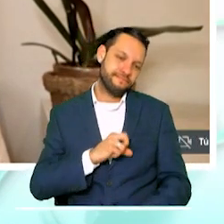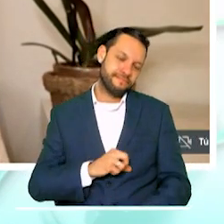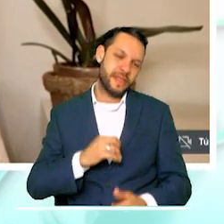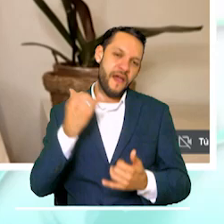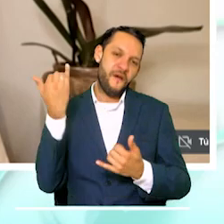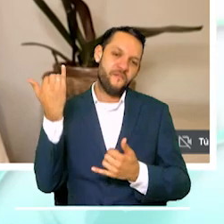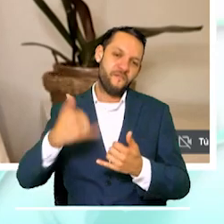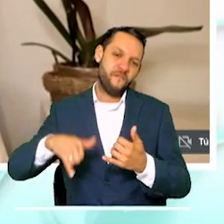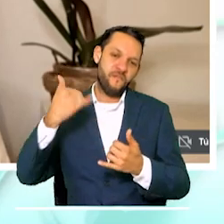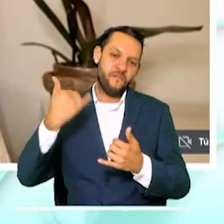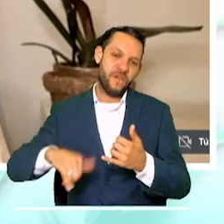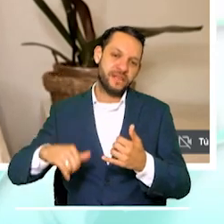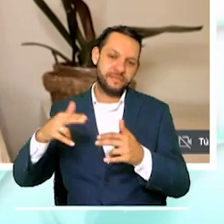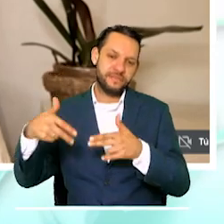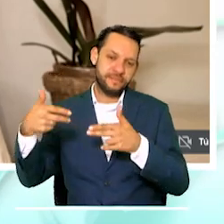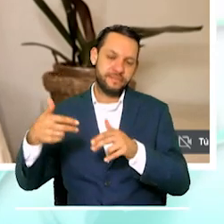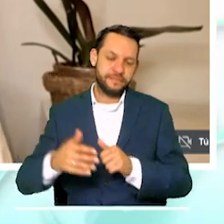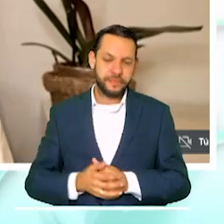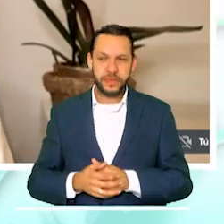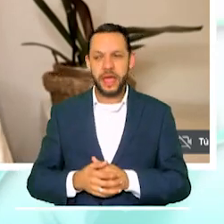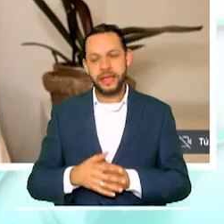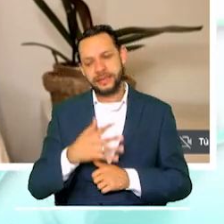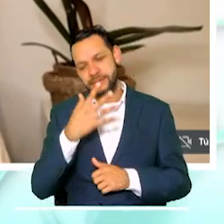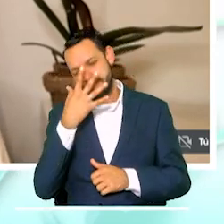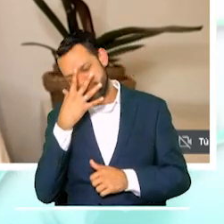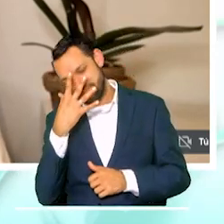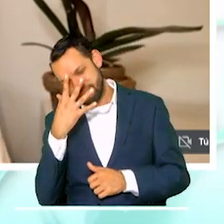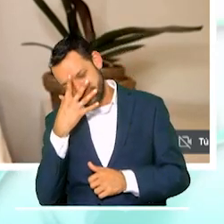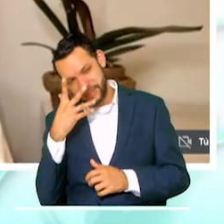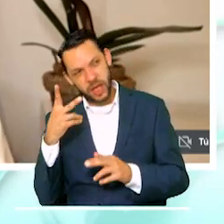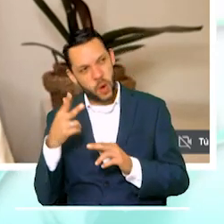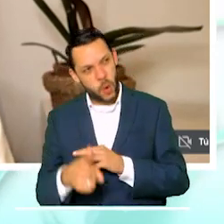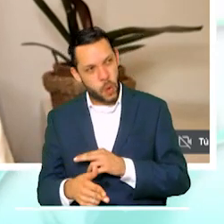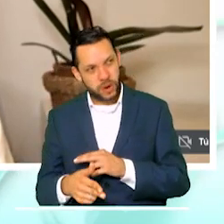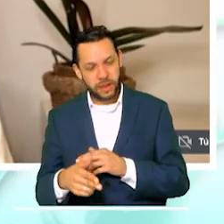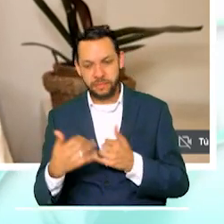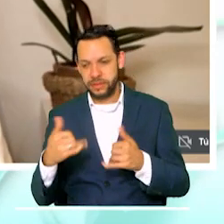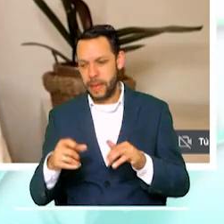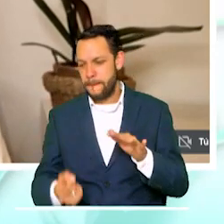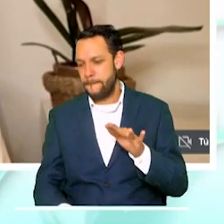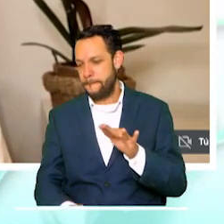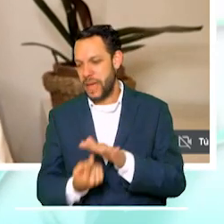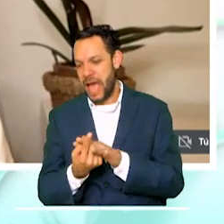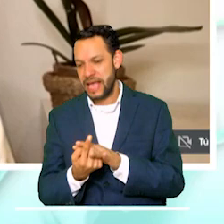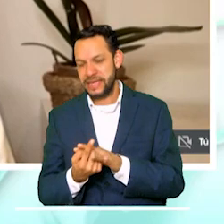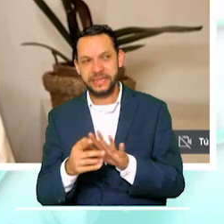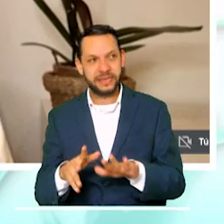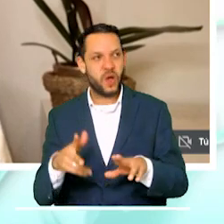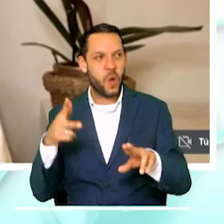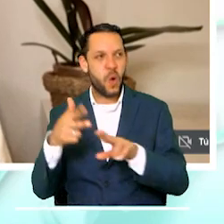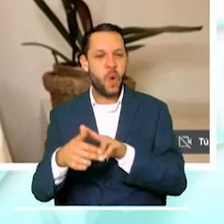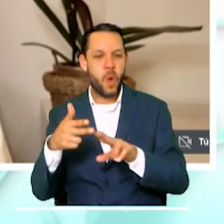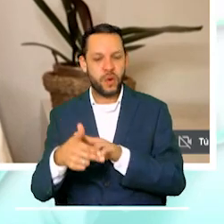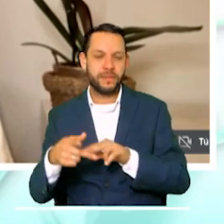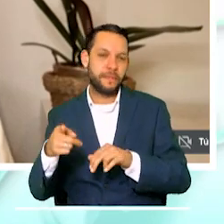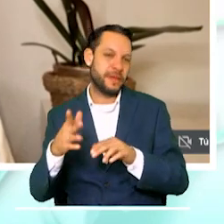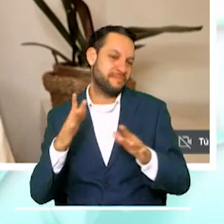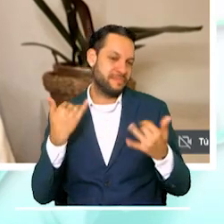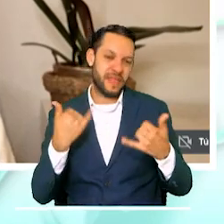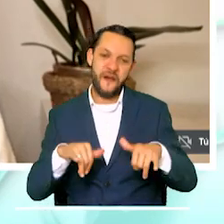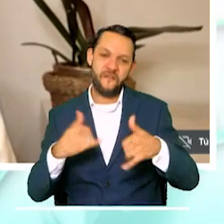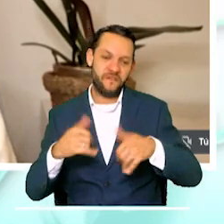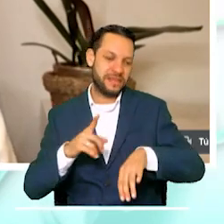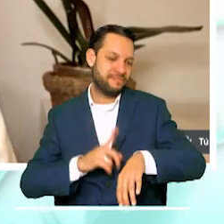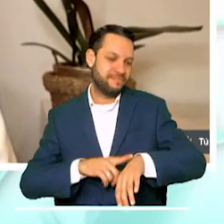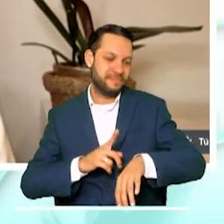va acabando. Qué pena así entrar y cortar esta conexión vital.